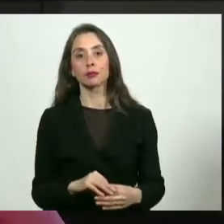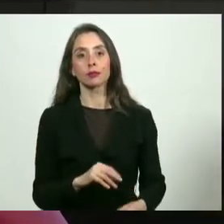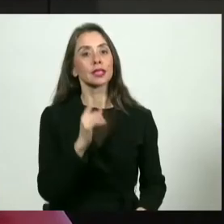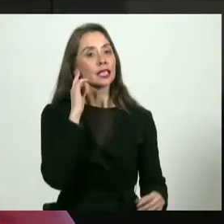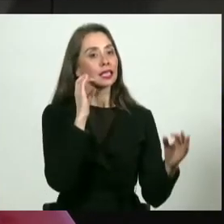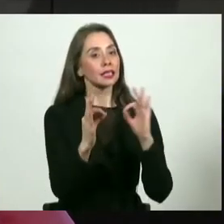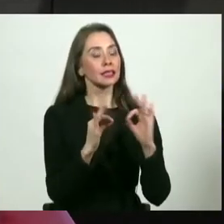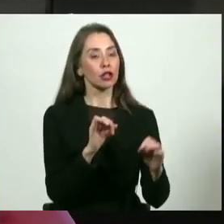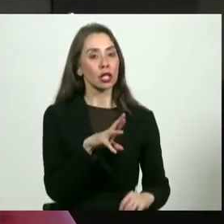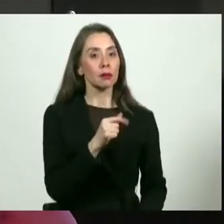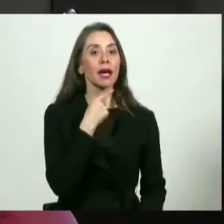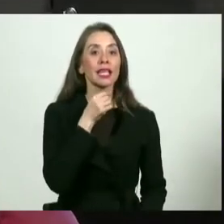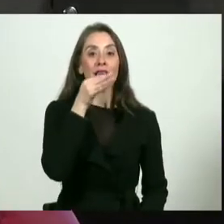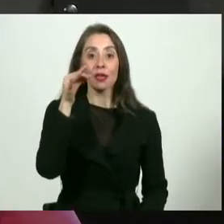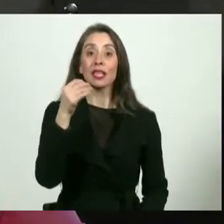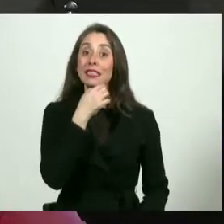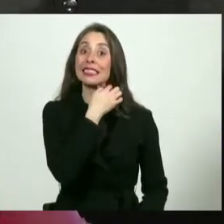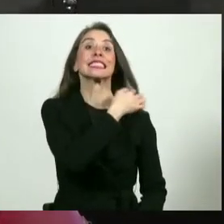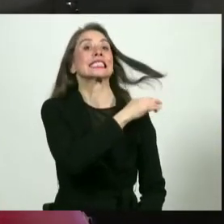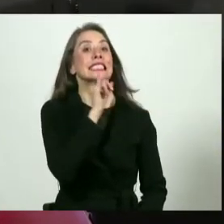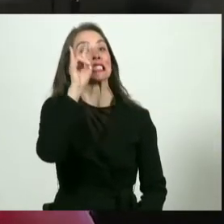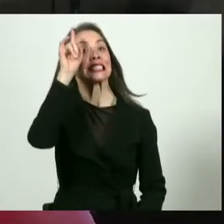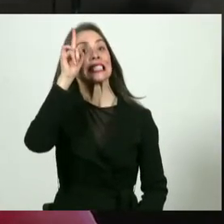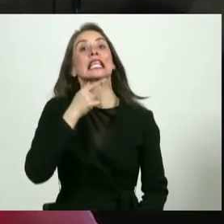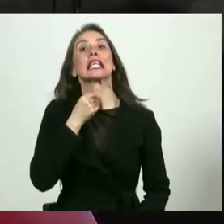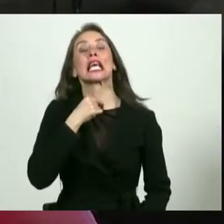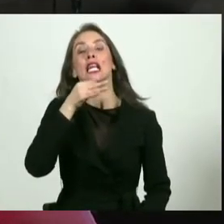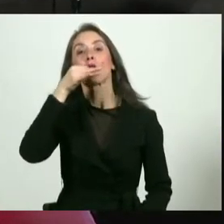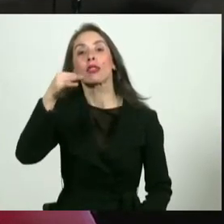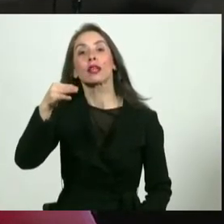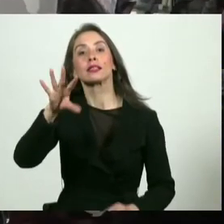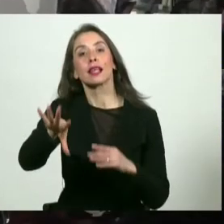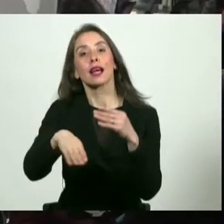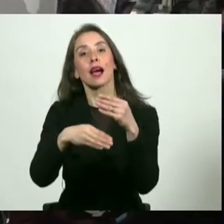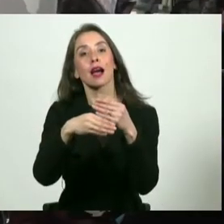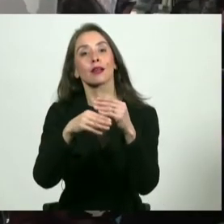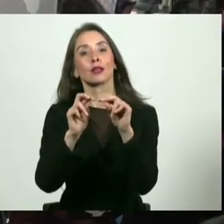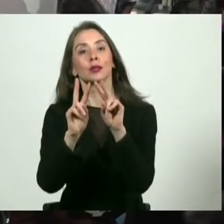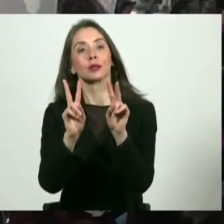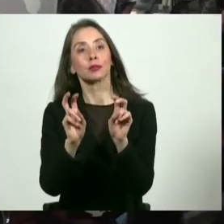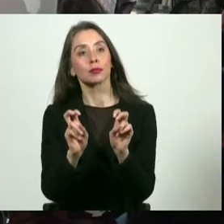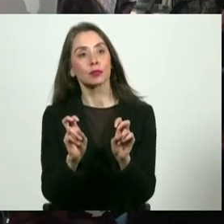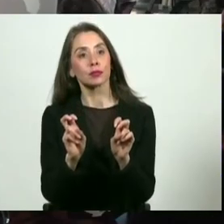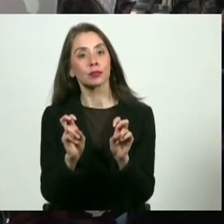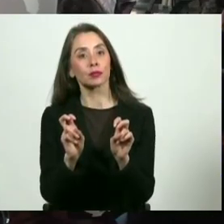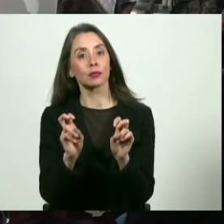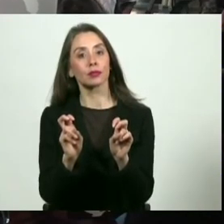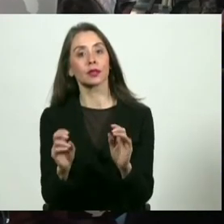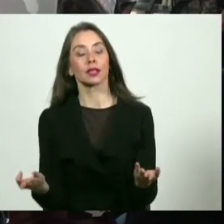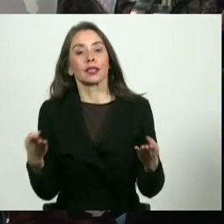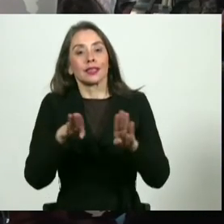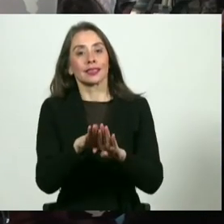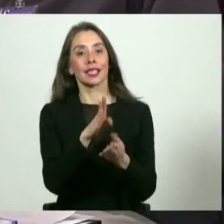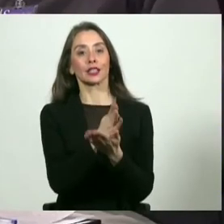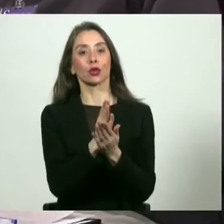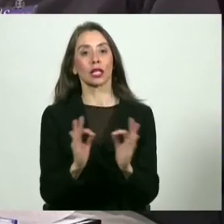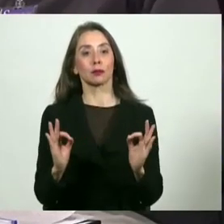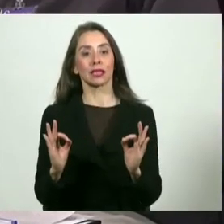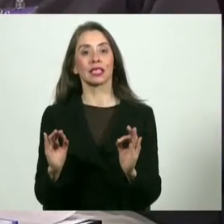ellas en forma conjunta con los diversos organismos del Estado, y por supuesto se va a incluir participar desde el inicio, desde el